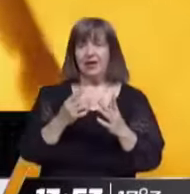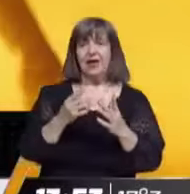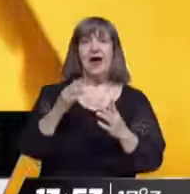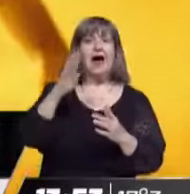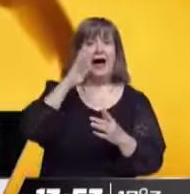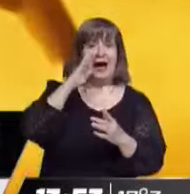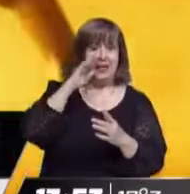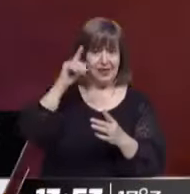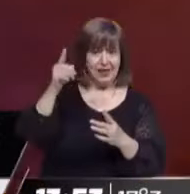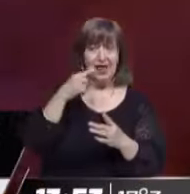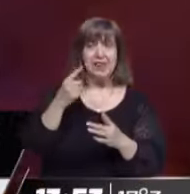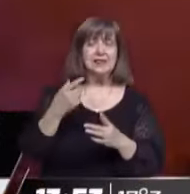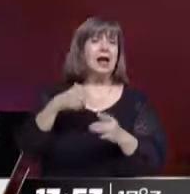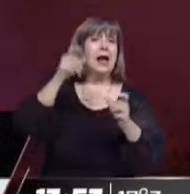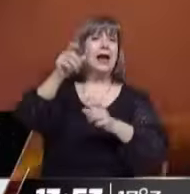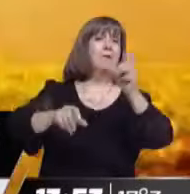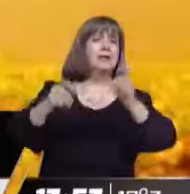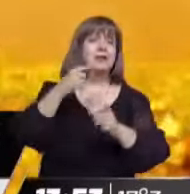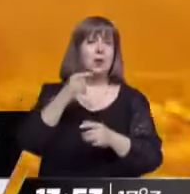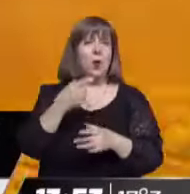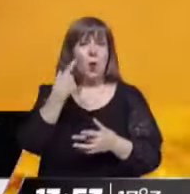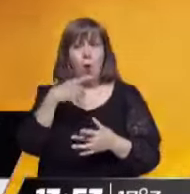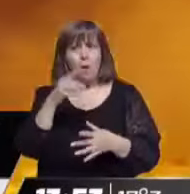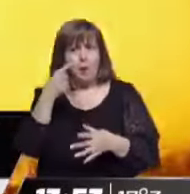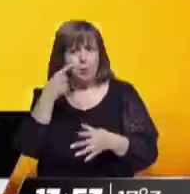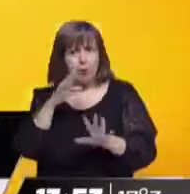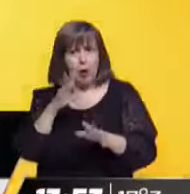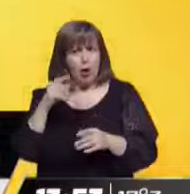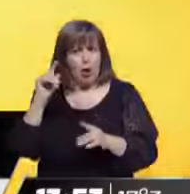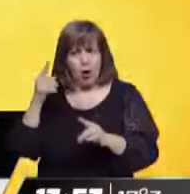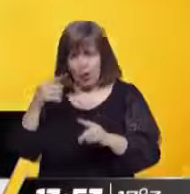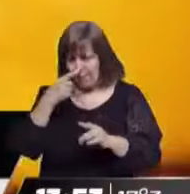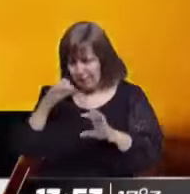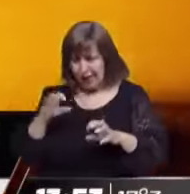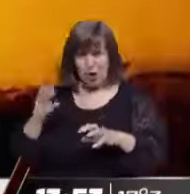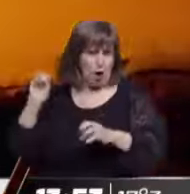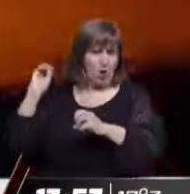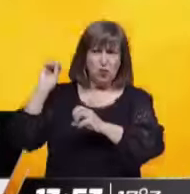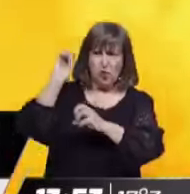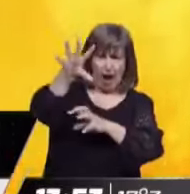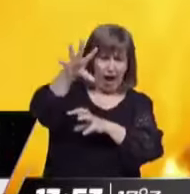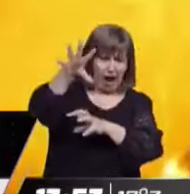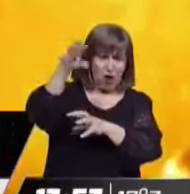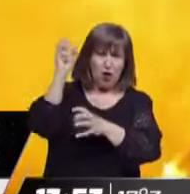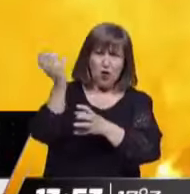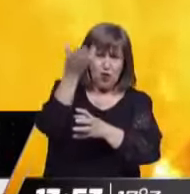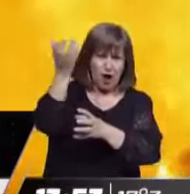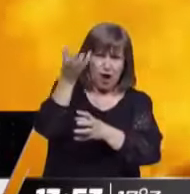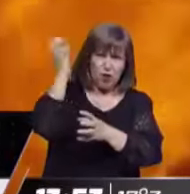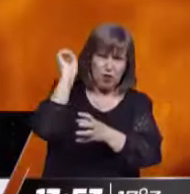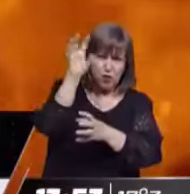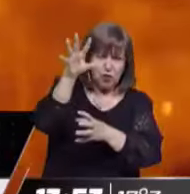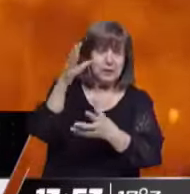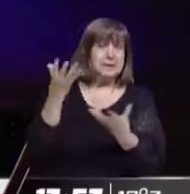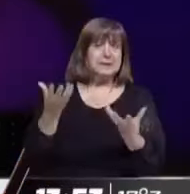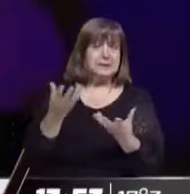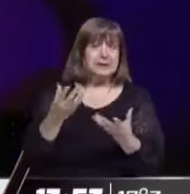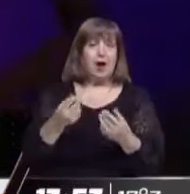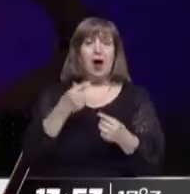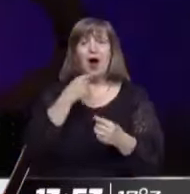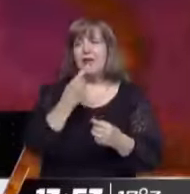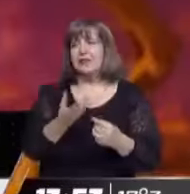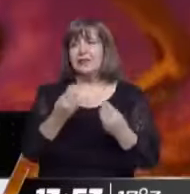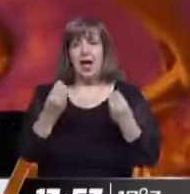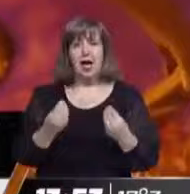pensá un poquito, claro, sí, la gente dice es muy peligroso porque puede causar incendios. Pero si te pones a pensar, ¿viste? Cuando tenés, no sé,